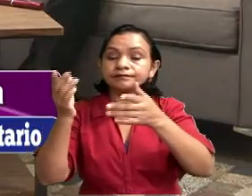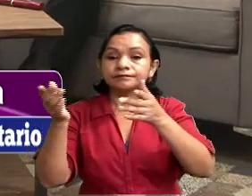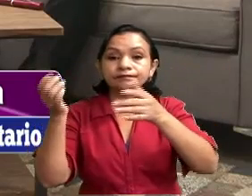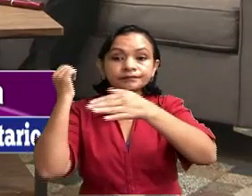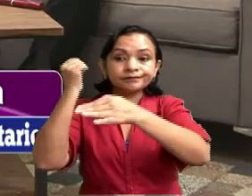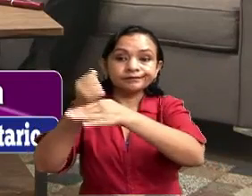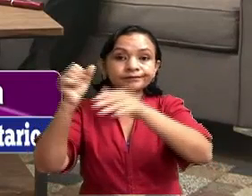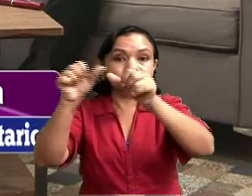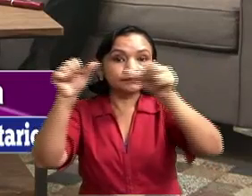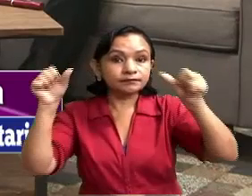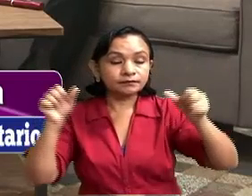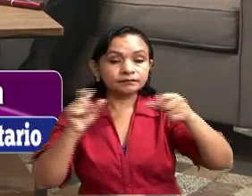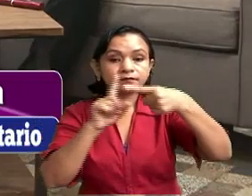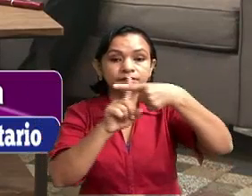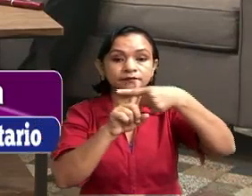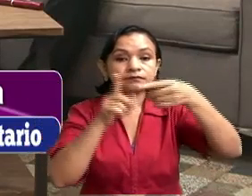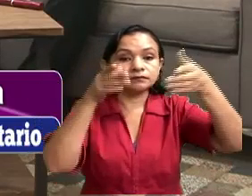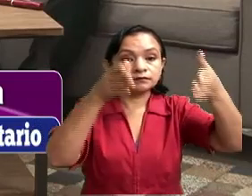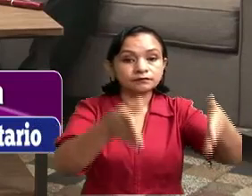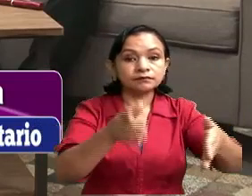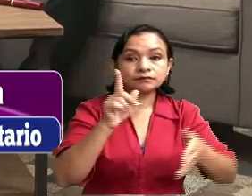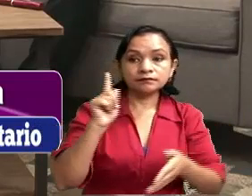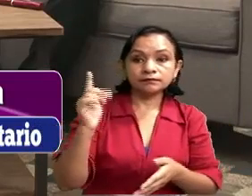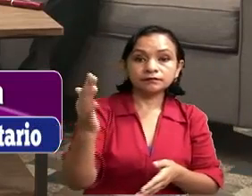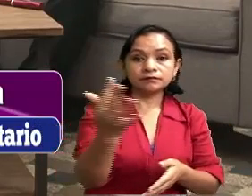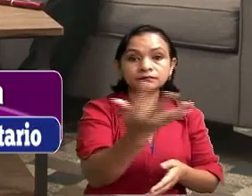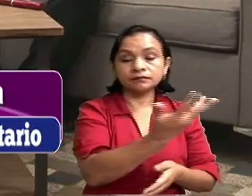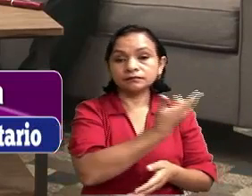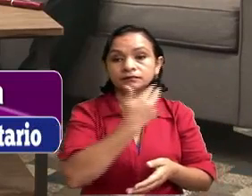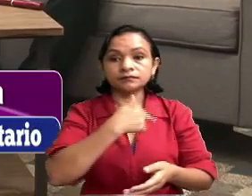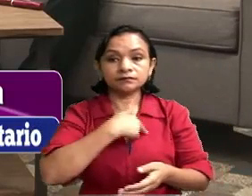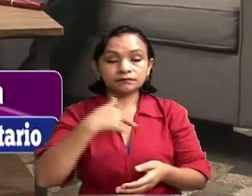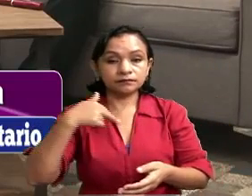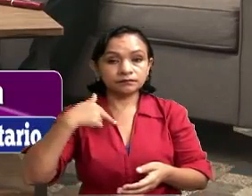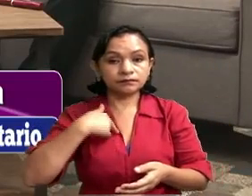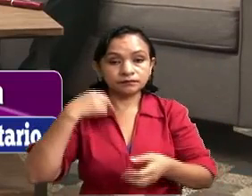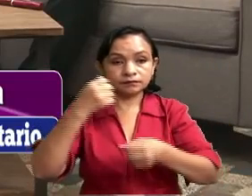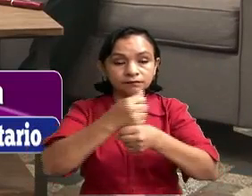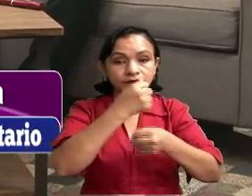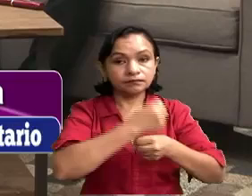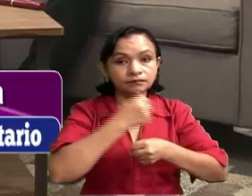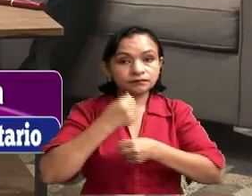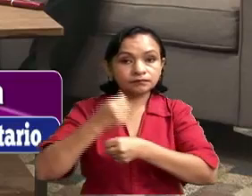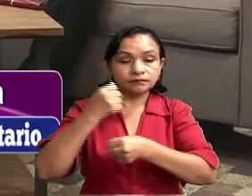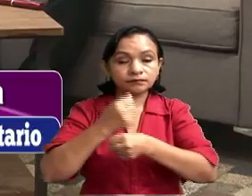sea, todo lo que es el componente de ejecución,